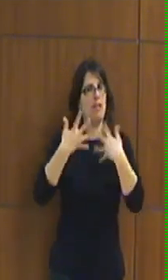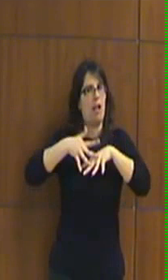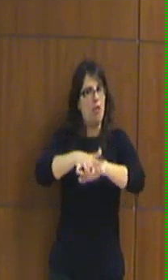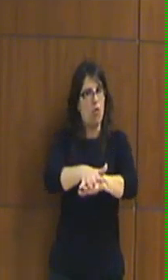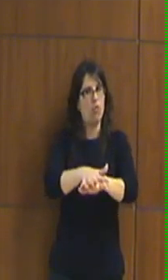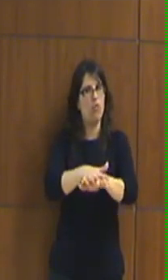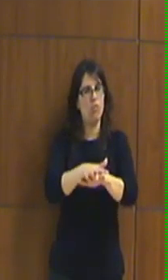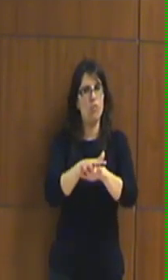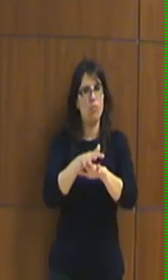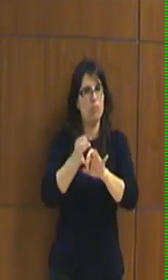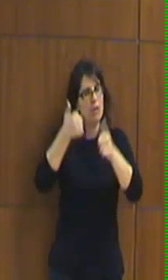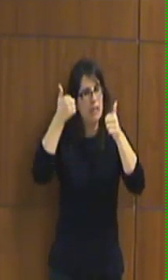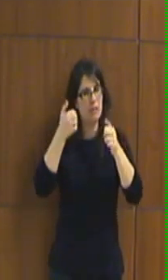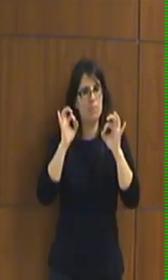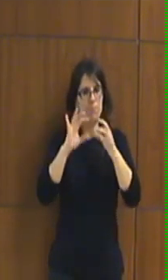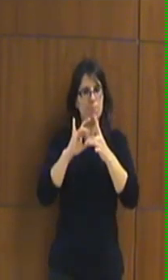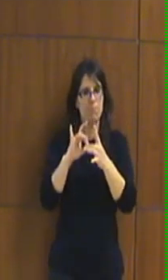con